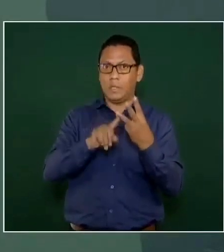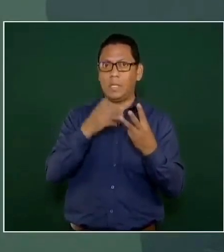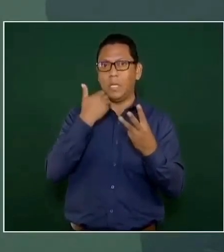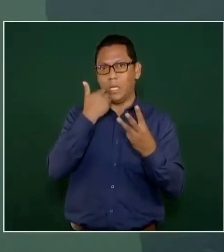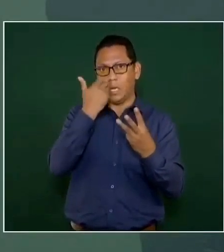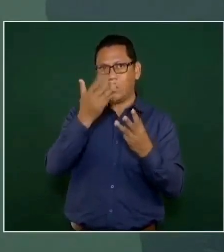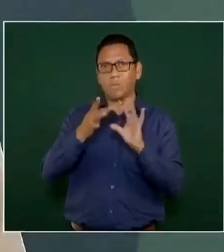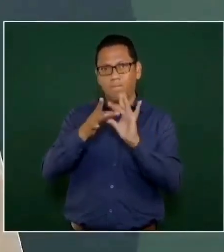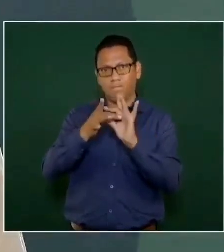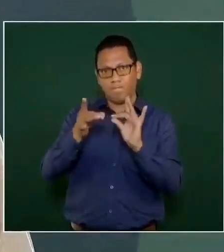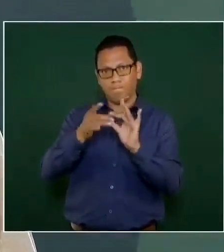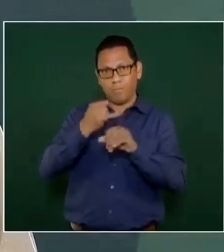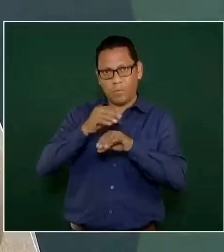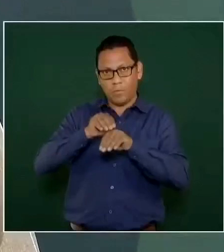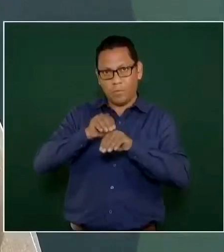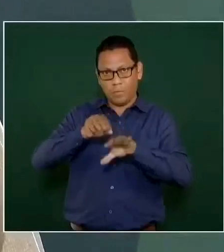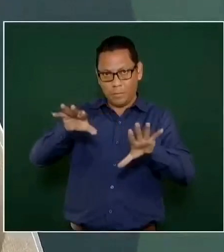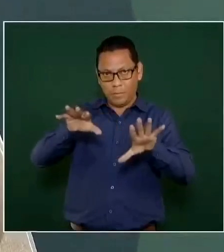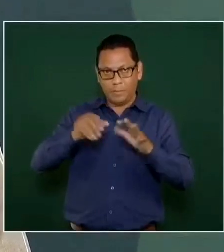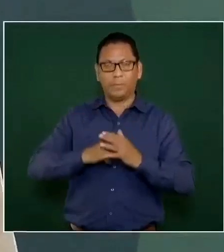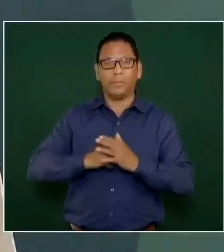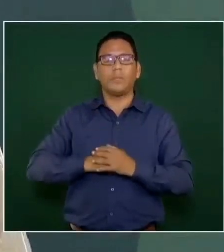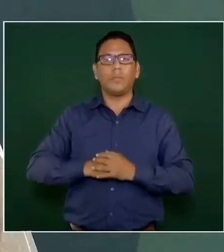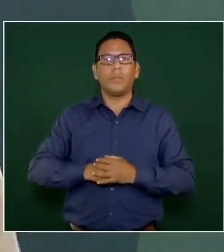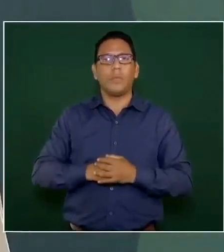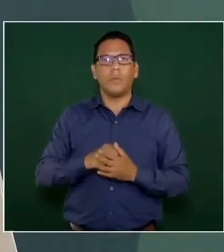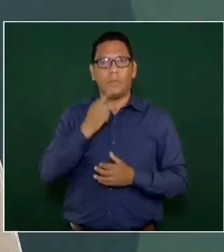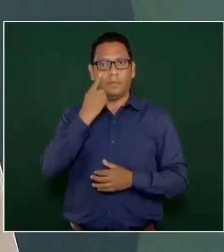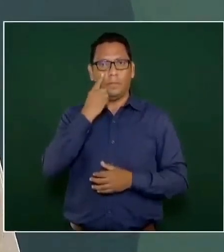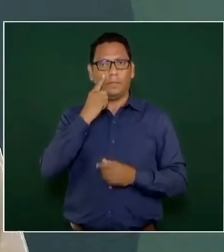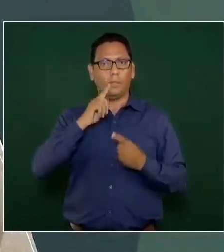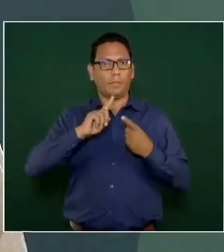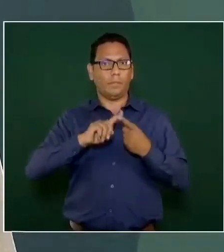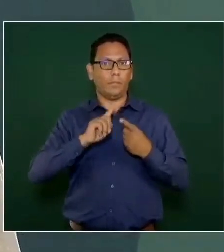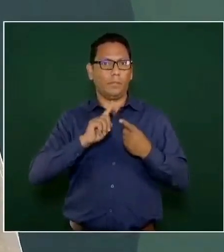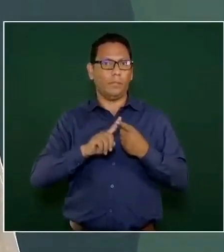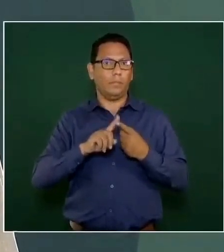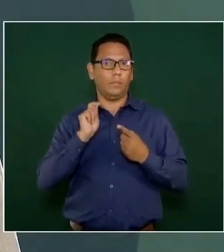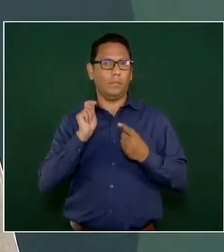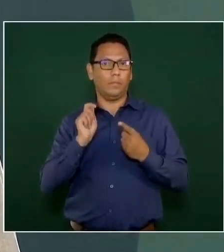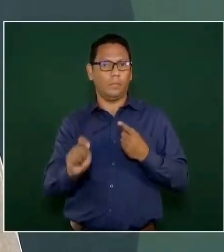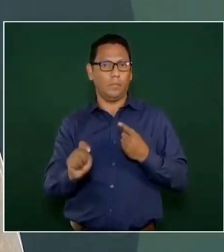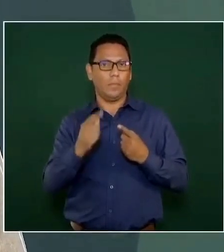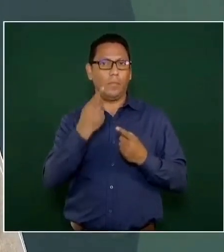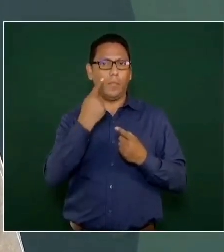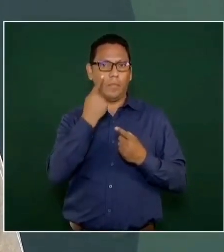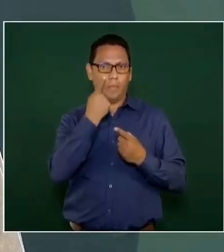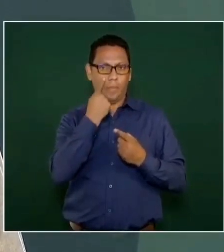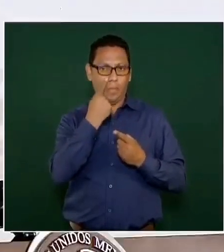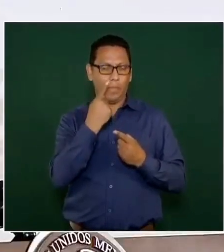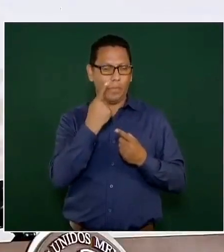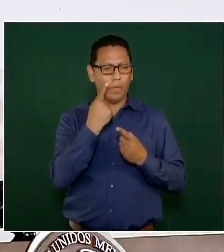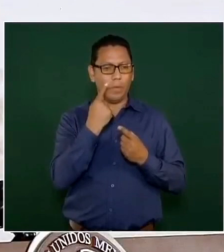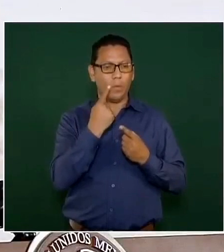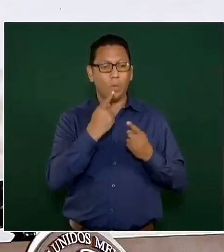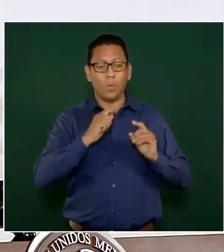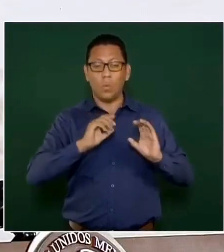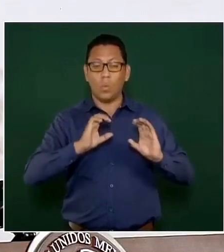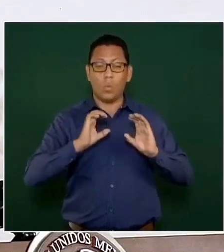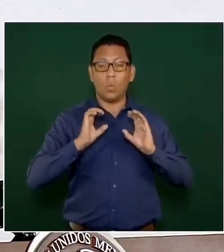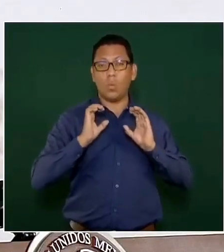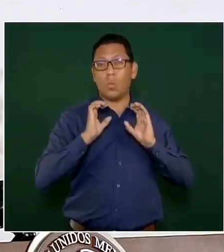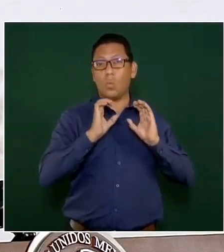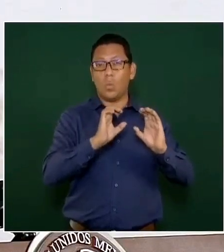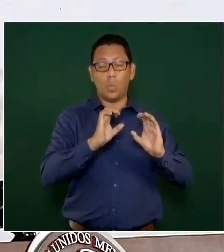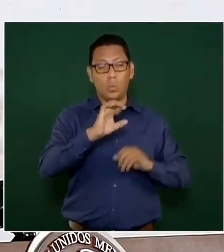cuenta. En primer lugar, y de manera prioritaria, pues ha sido, por supuesto, velar por la seguridad y el